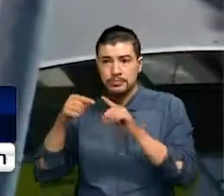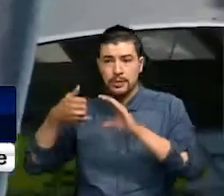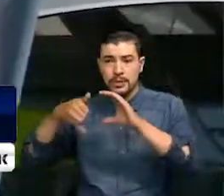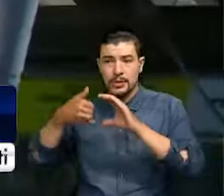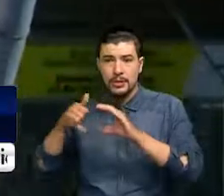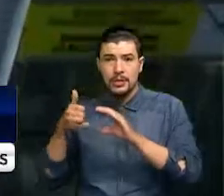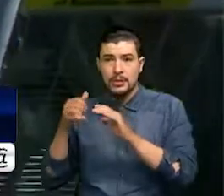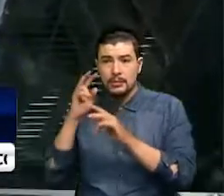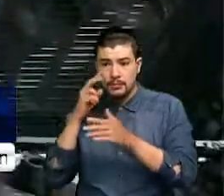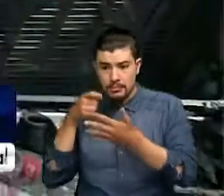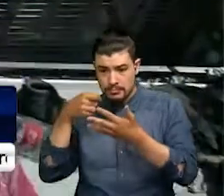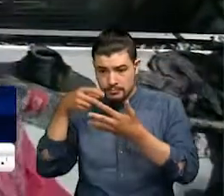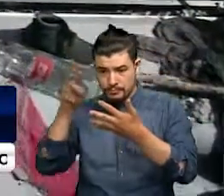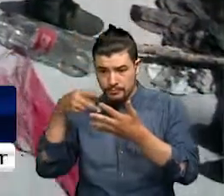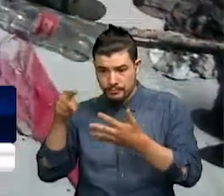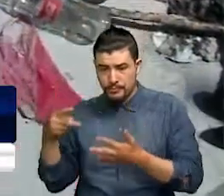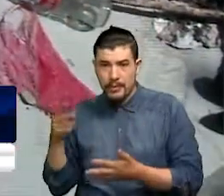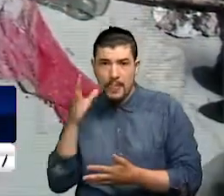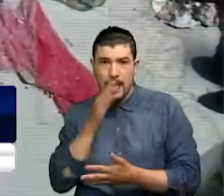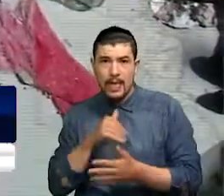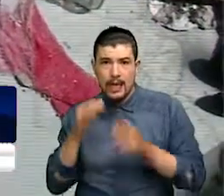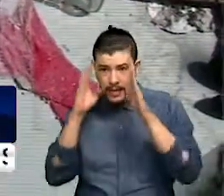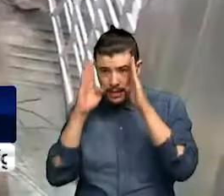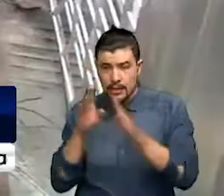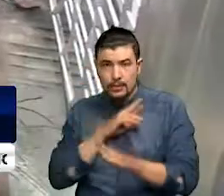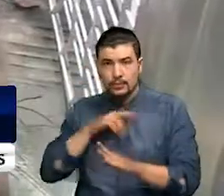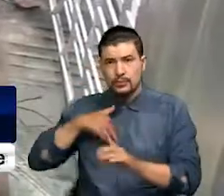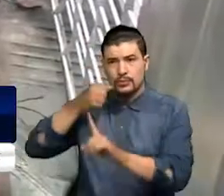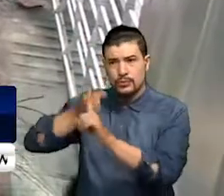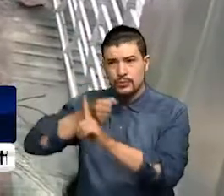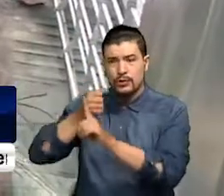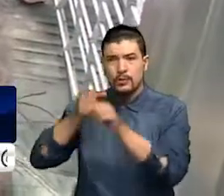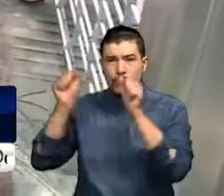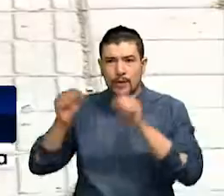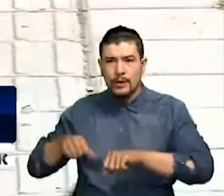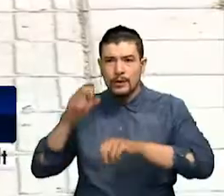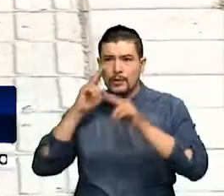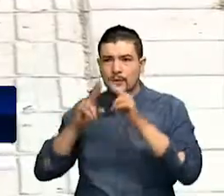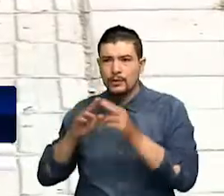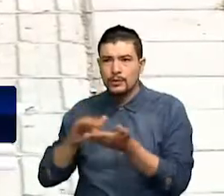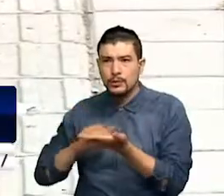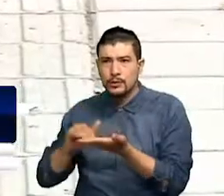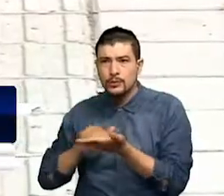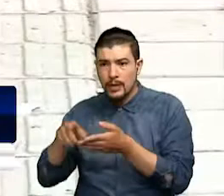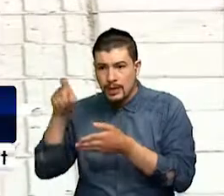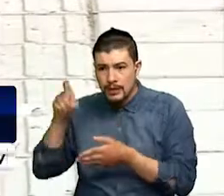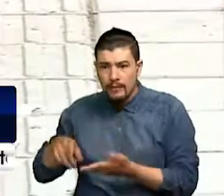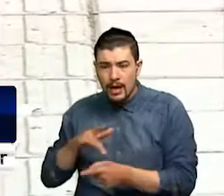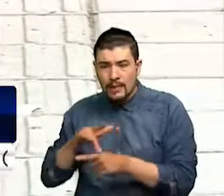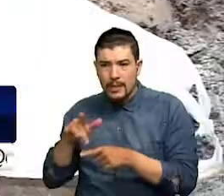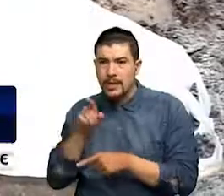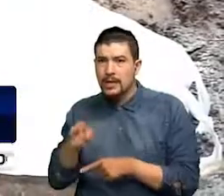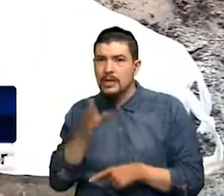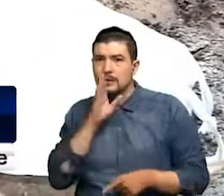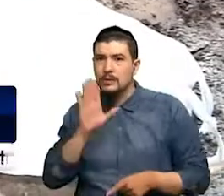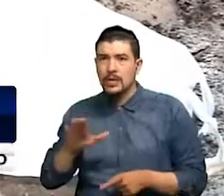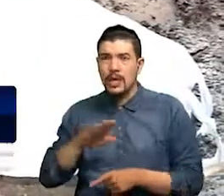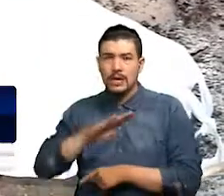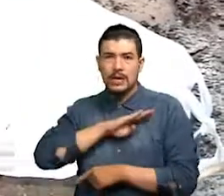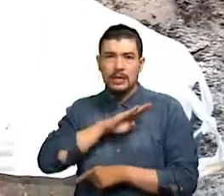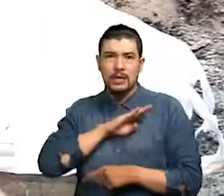quedaron en visto seguiremos insistiendo para conocer la solución que debería implementarse por parte de la alcaldía